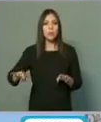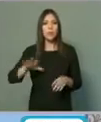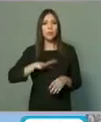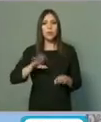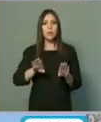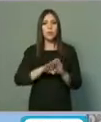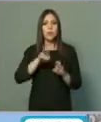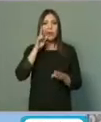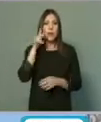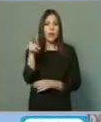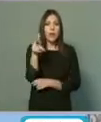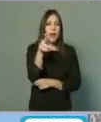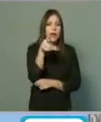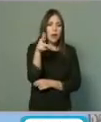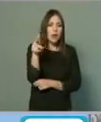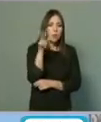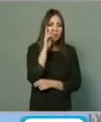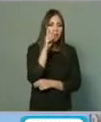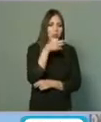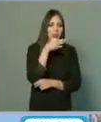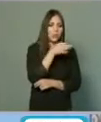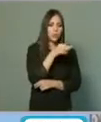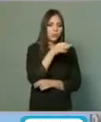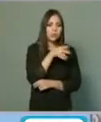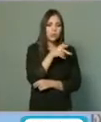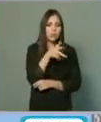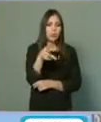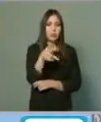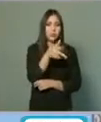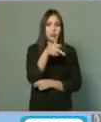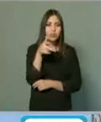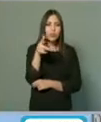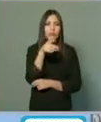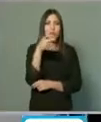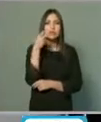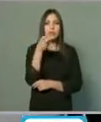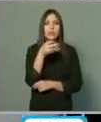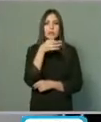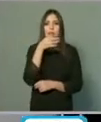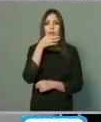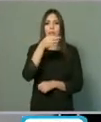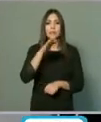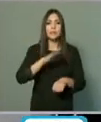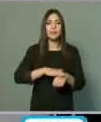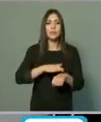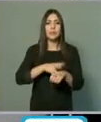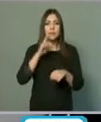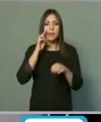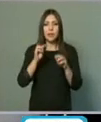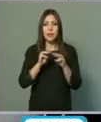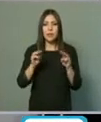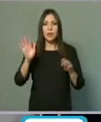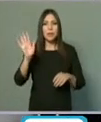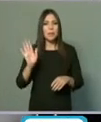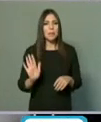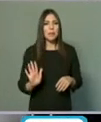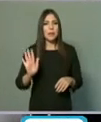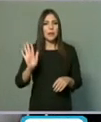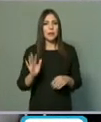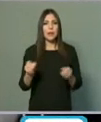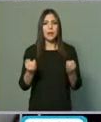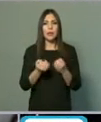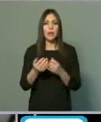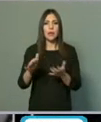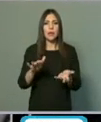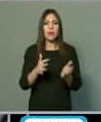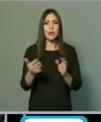una camarita, por así decirlo, un radar, un sonar que se llama MARSIS. Arrojó mediciones que se parecen muchísimo a las